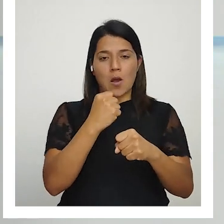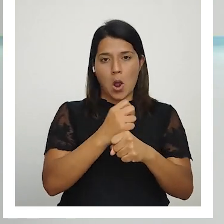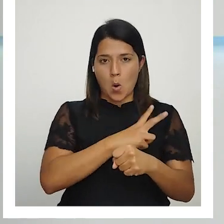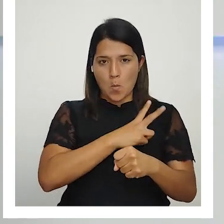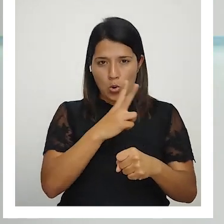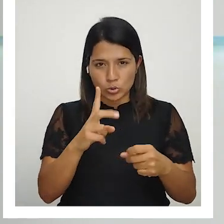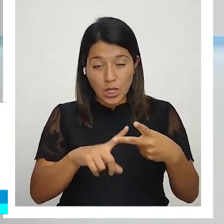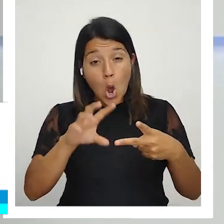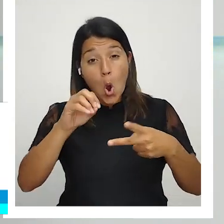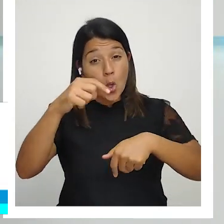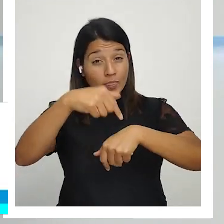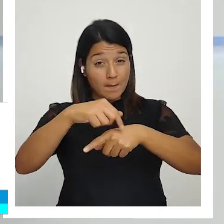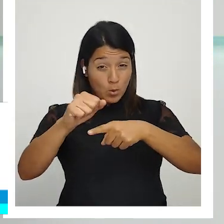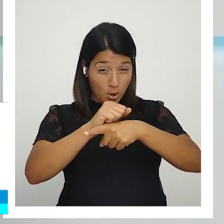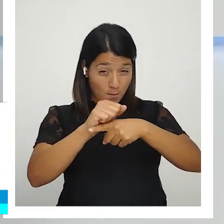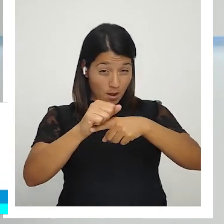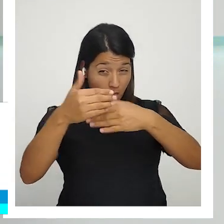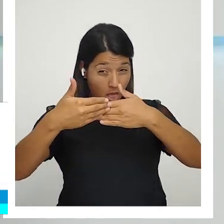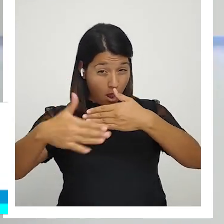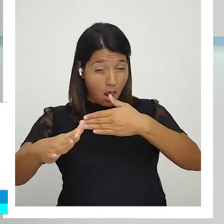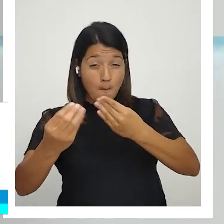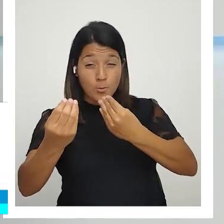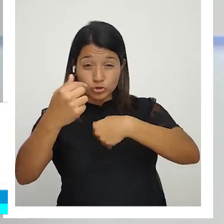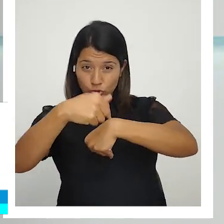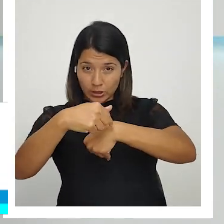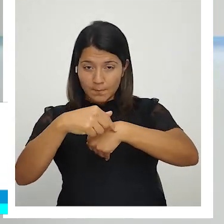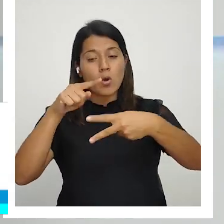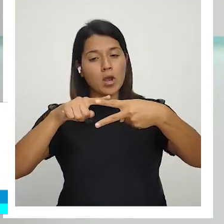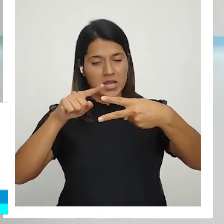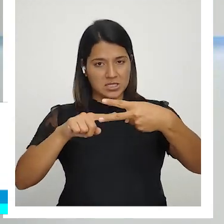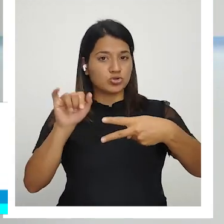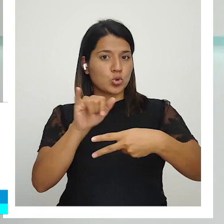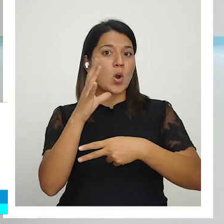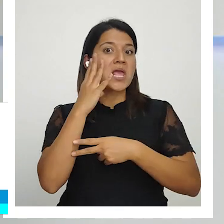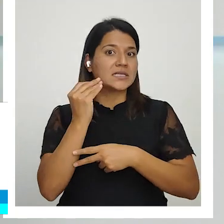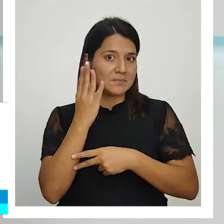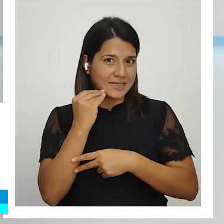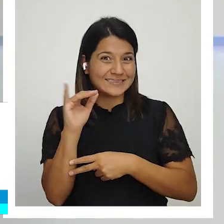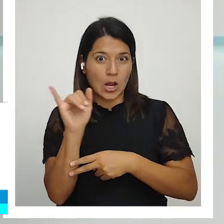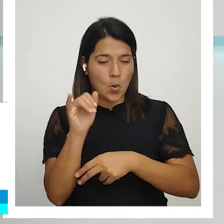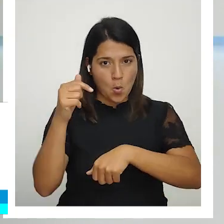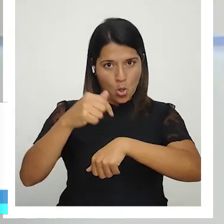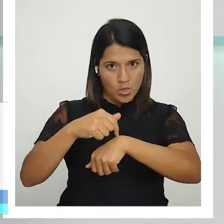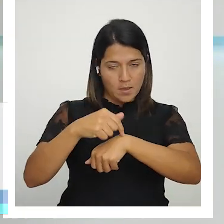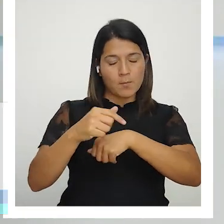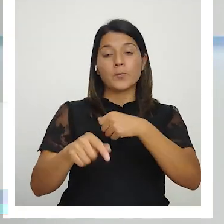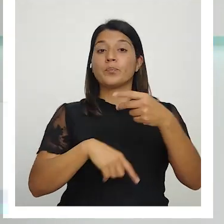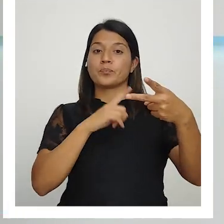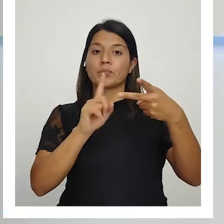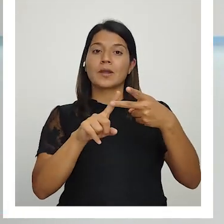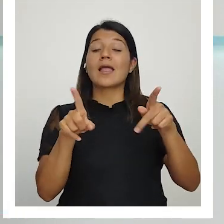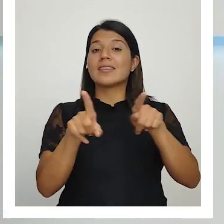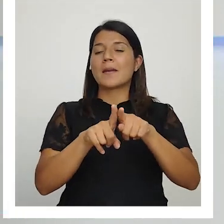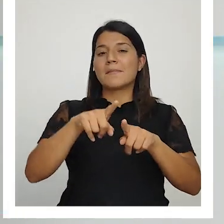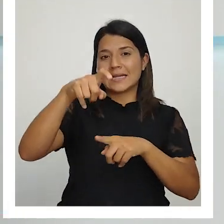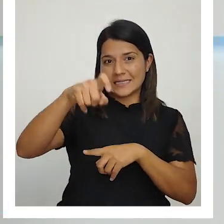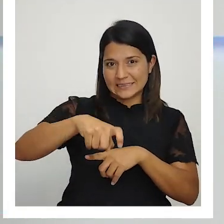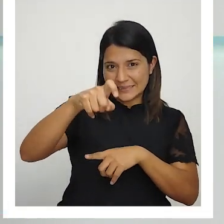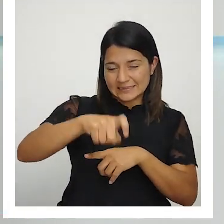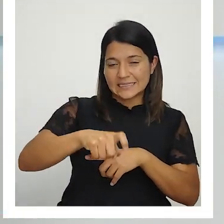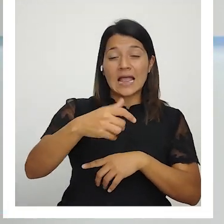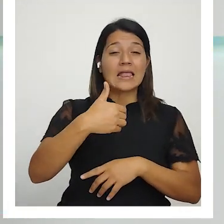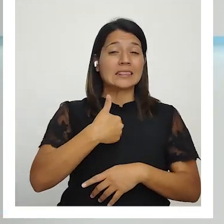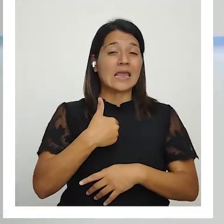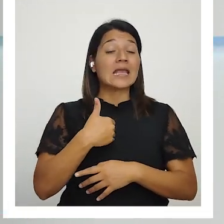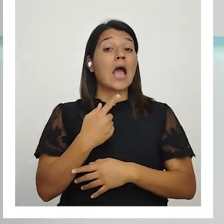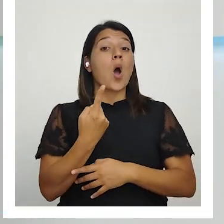largo plazo, también se les cuenta, ¿verdad?, como experiencia para esas horas. También se necesita que tengan por lo